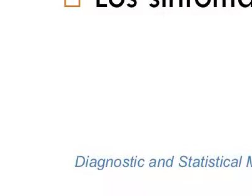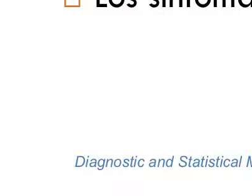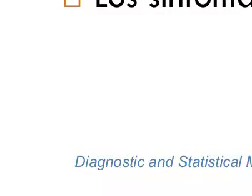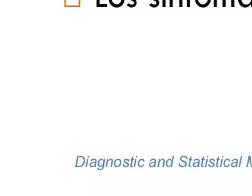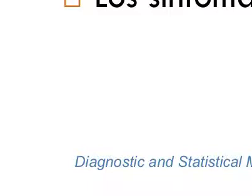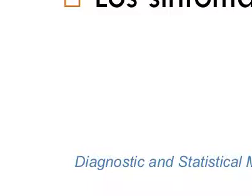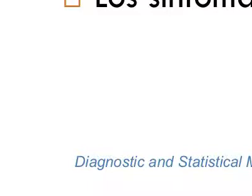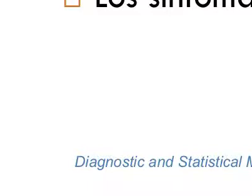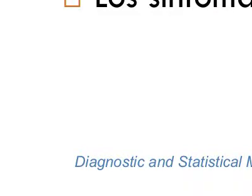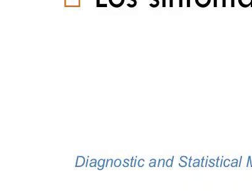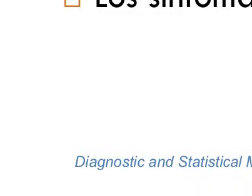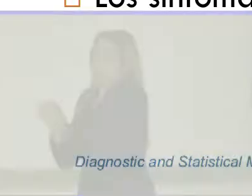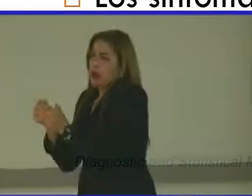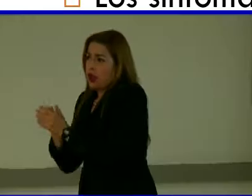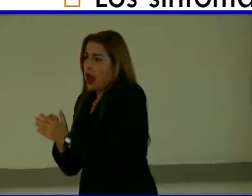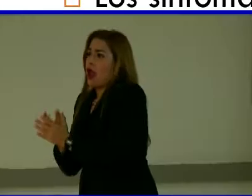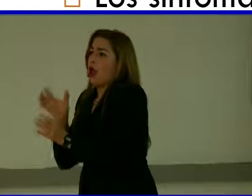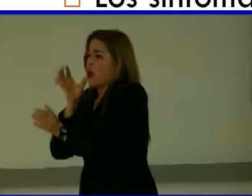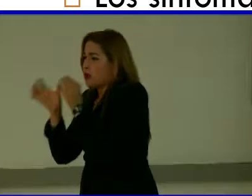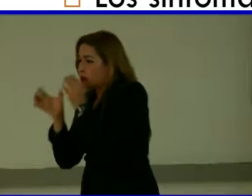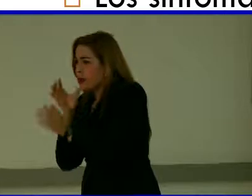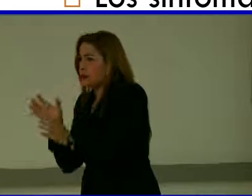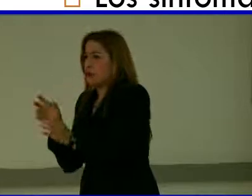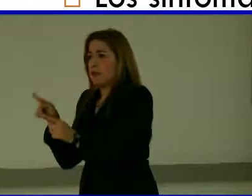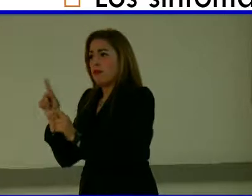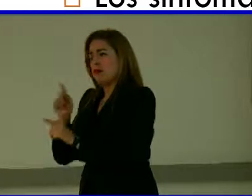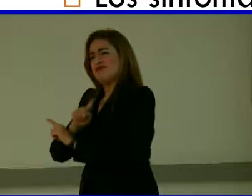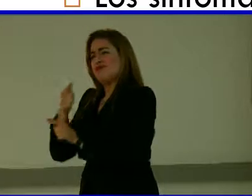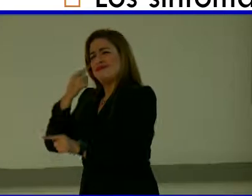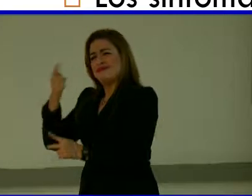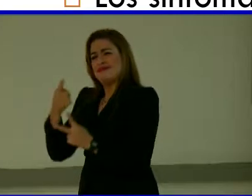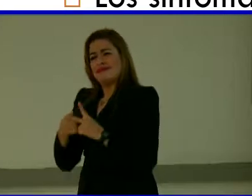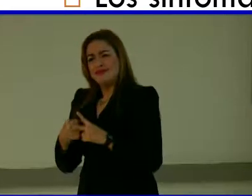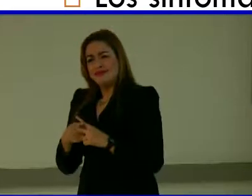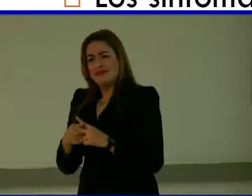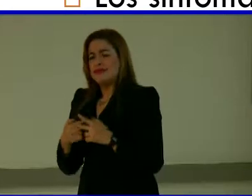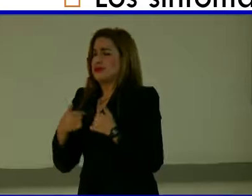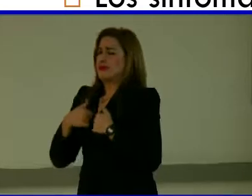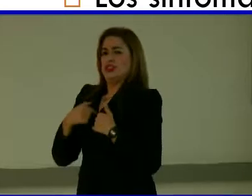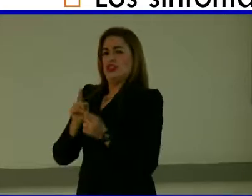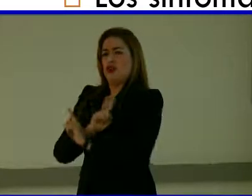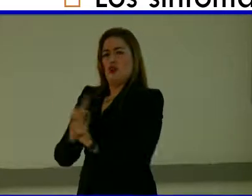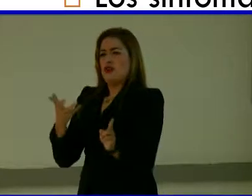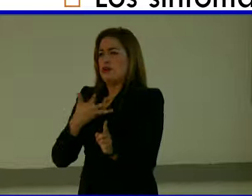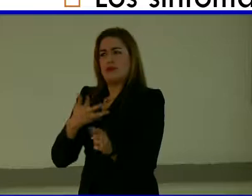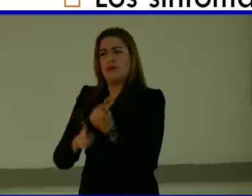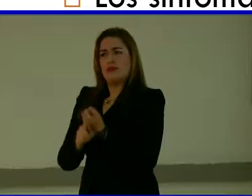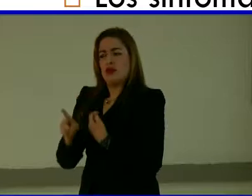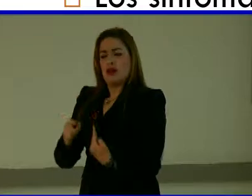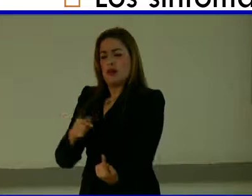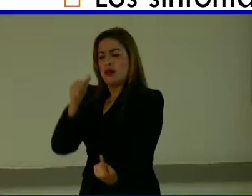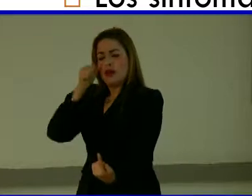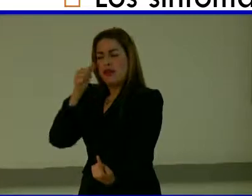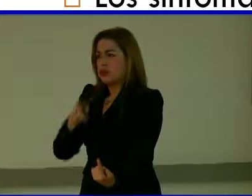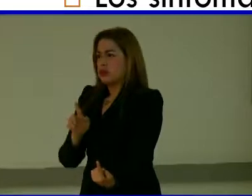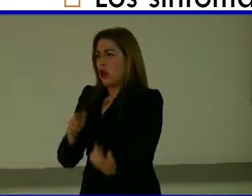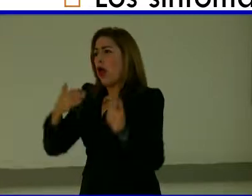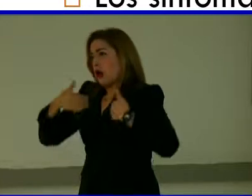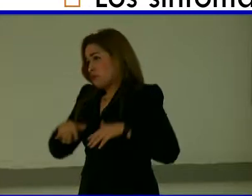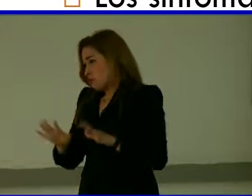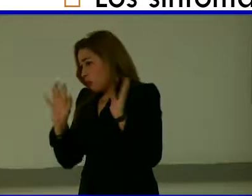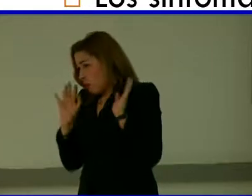artes del lenguaje, pero no en matemáticas. Yo no tengo un problema de atención, probablemente tengo un